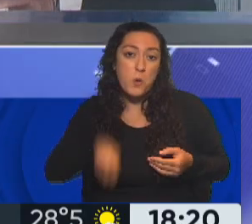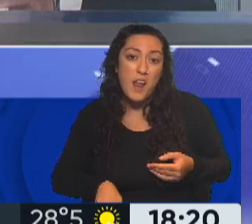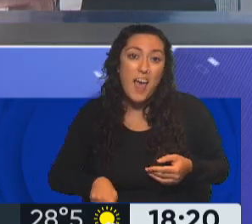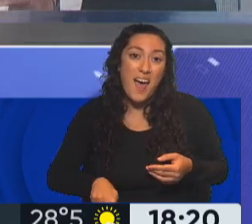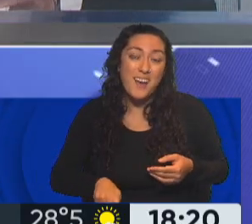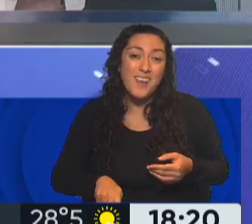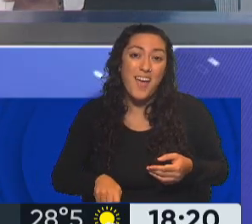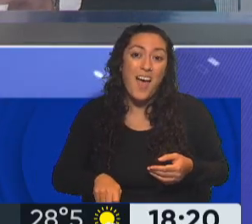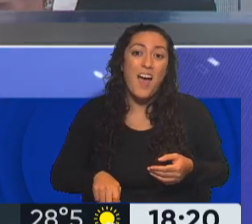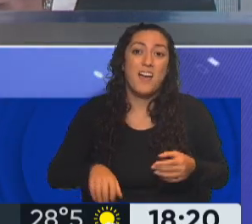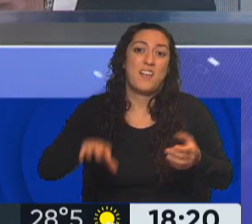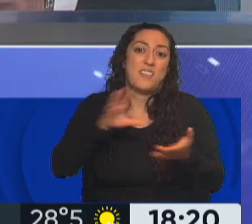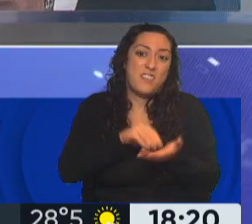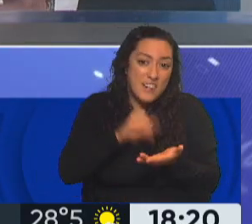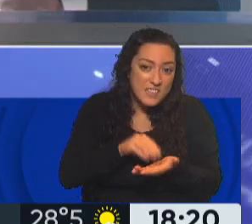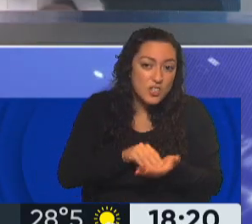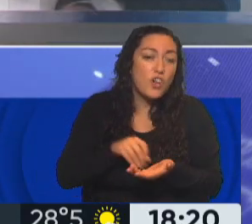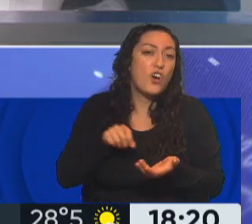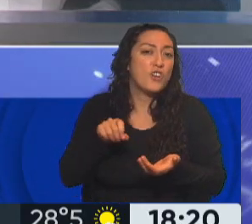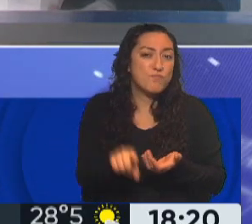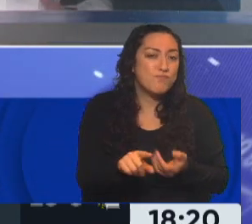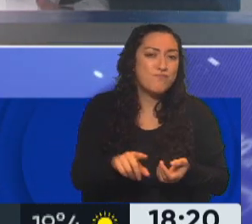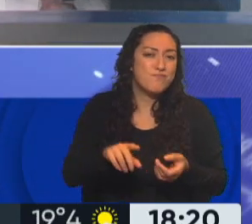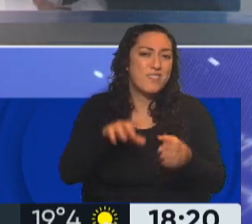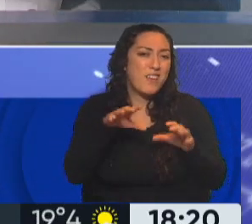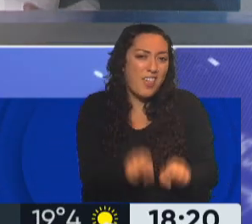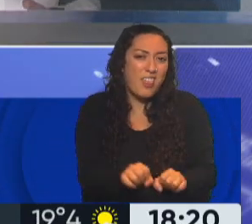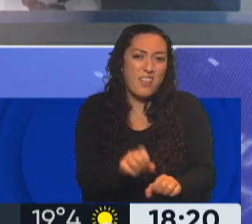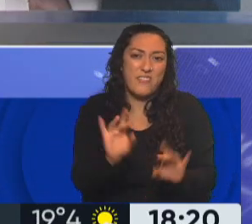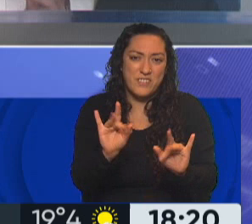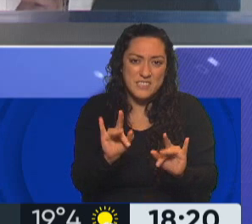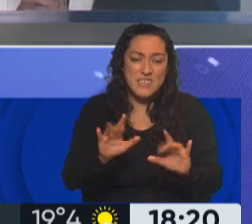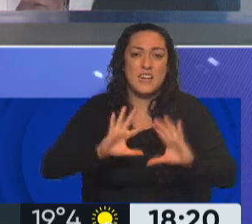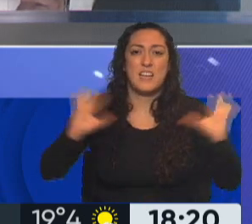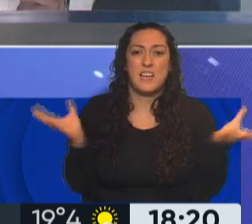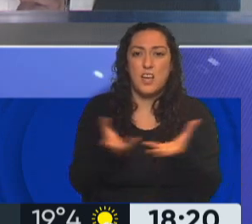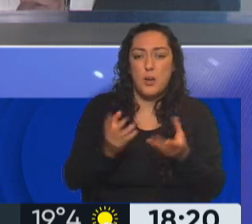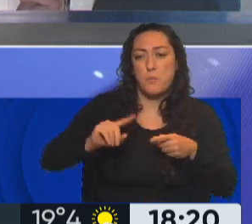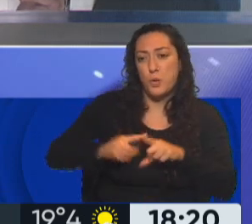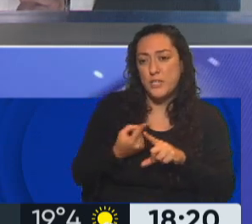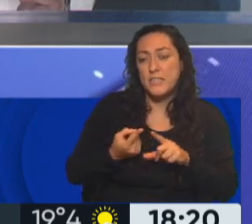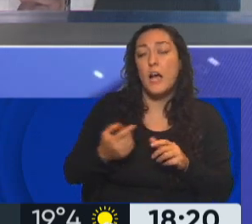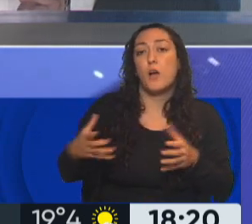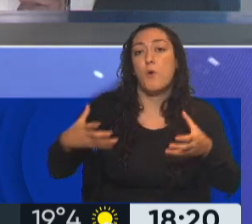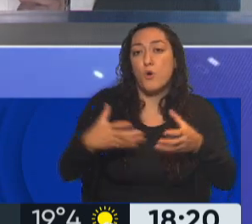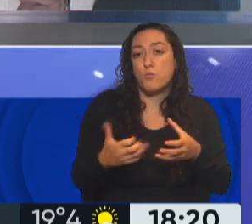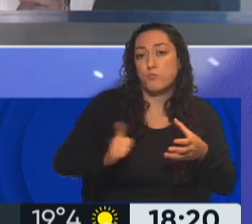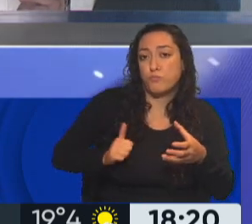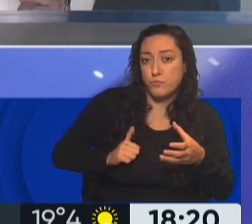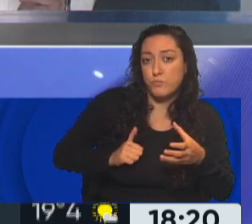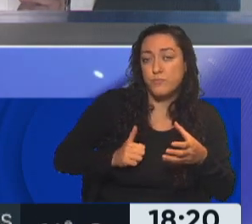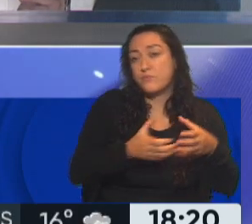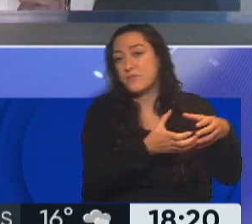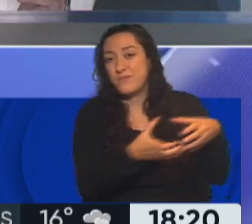pueda quedar con la geopolítica y la geografía. Es decir, con la geopolítica significaría fuera las tropas rusas del este, el sur e